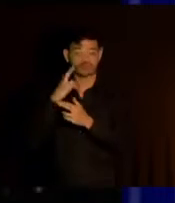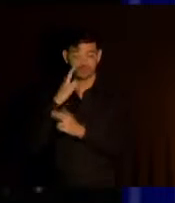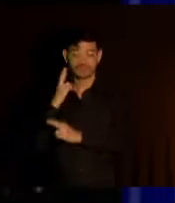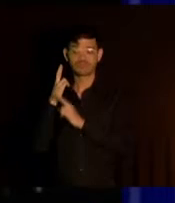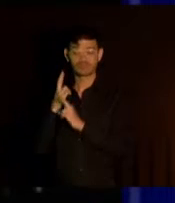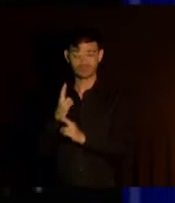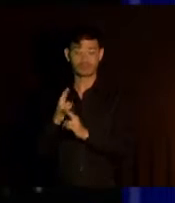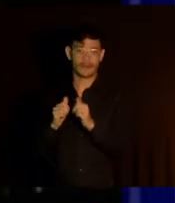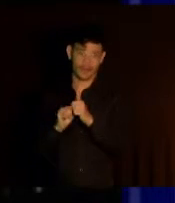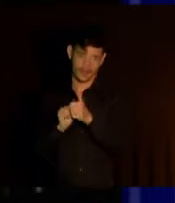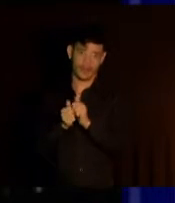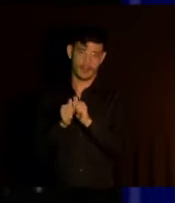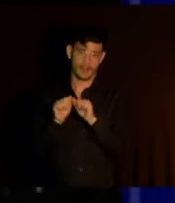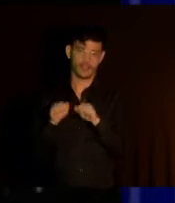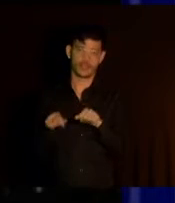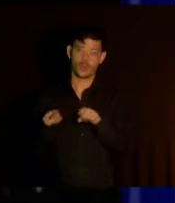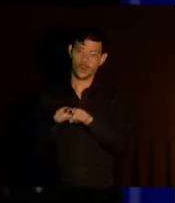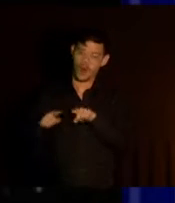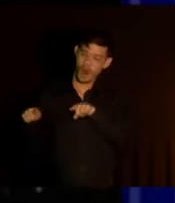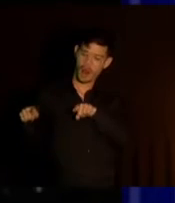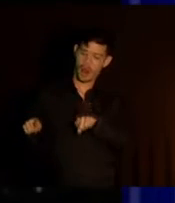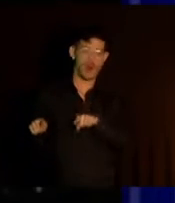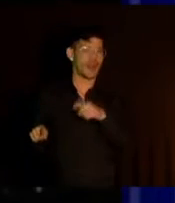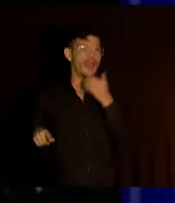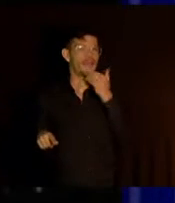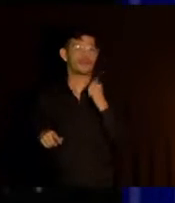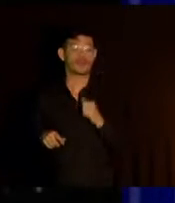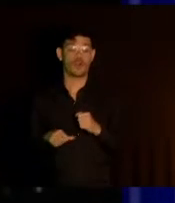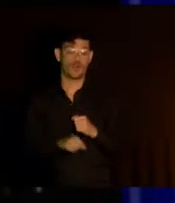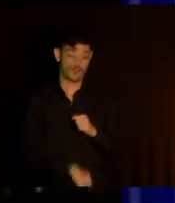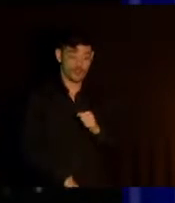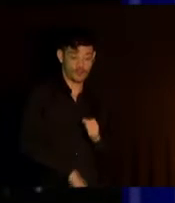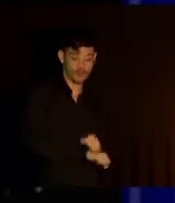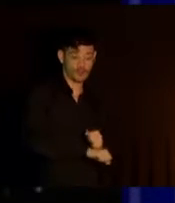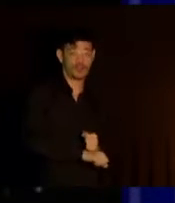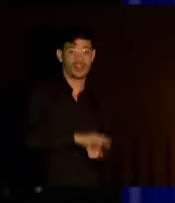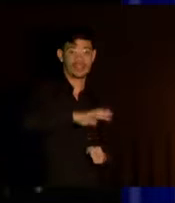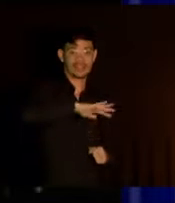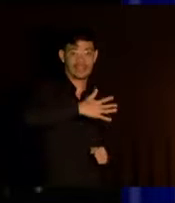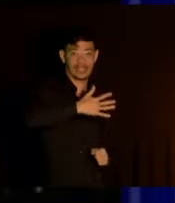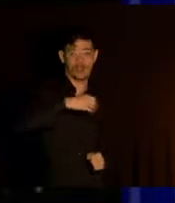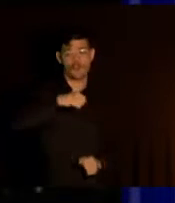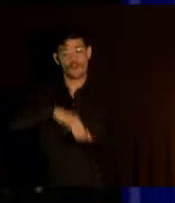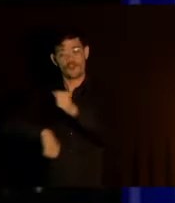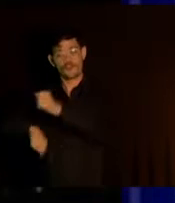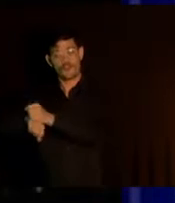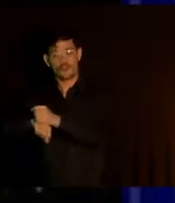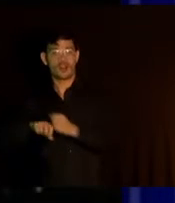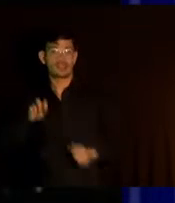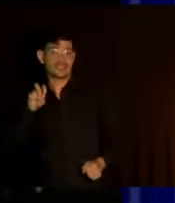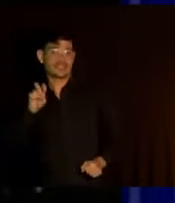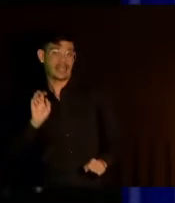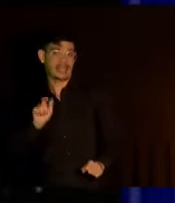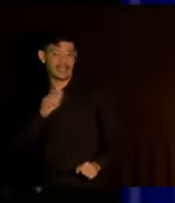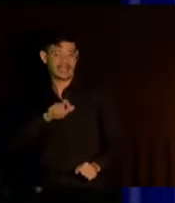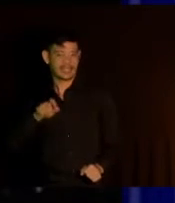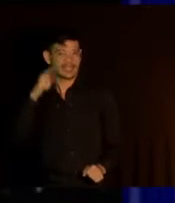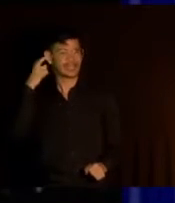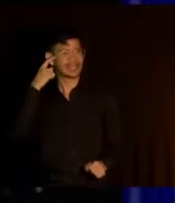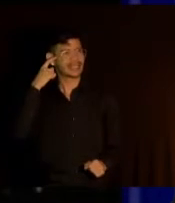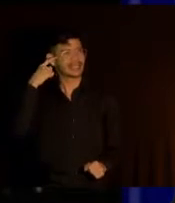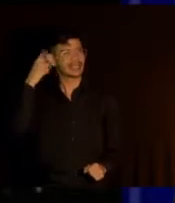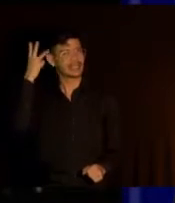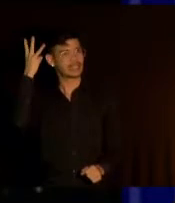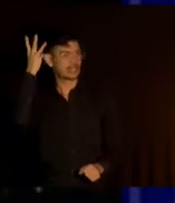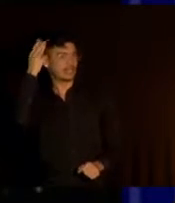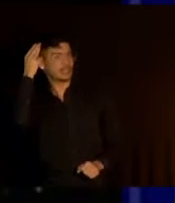tiene su homólogo, como por ejemplo el caso de Fútbol 7, hablemoslo así, para parálisis cerebral. Ellos estaban